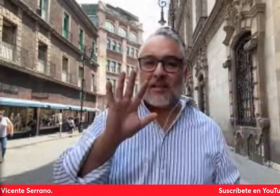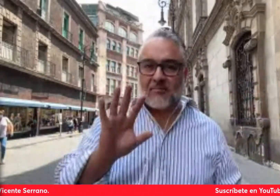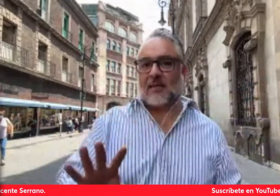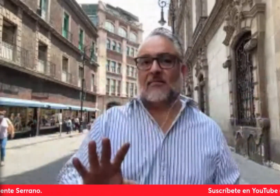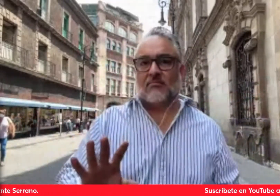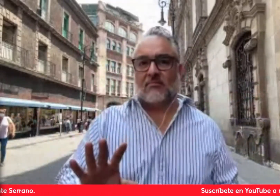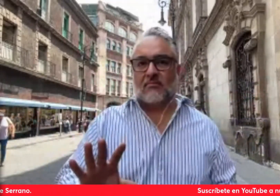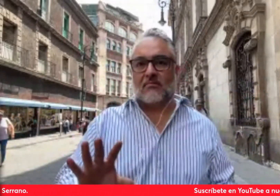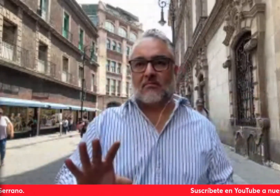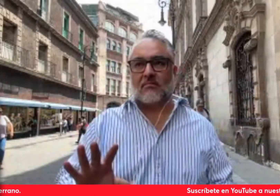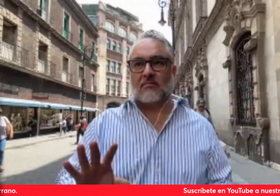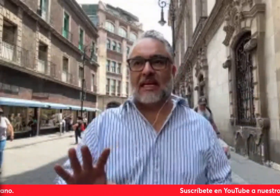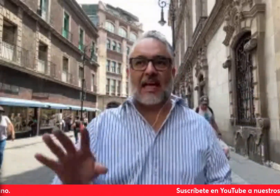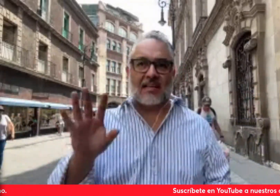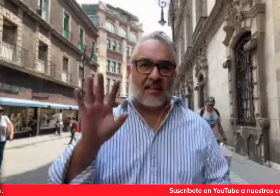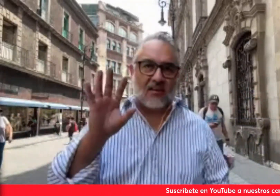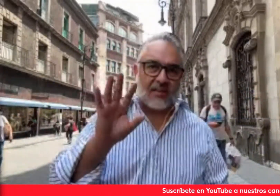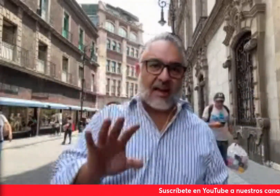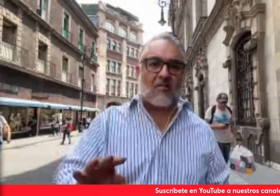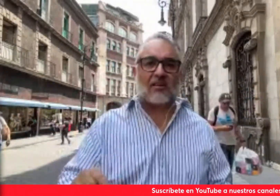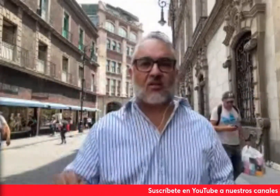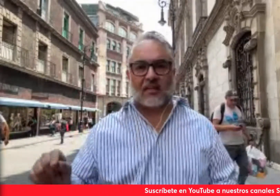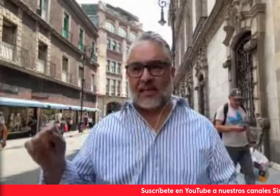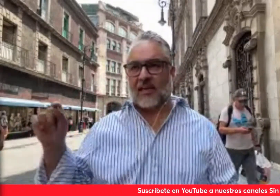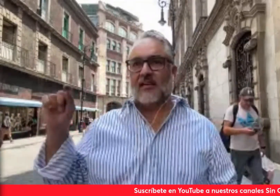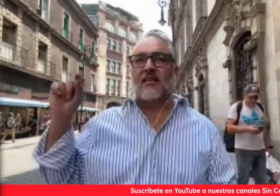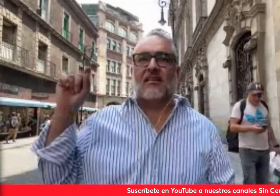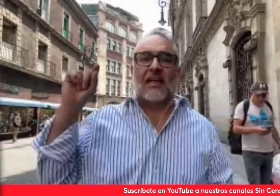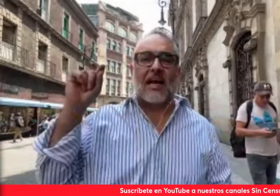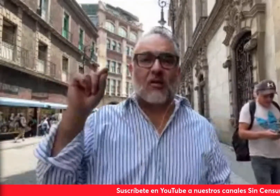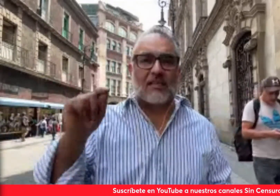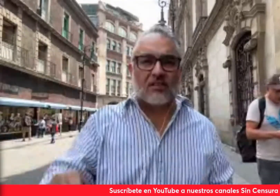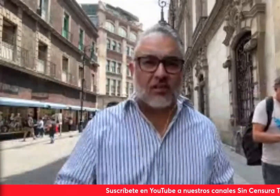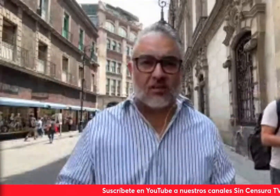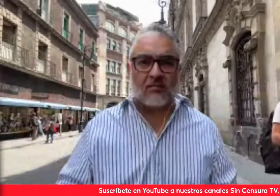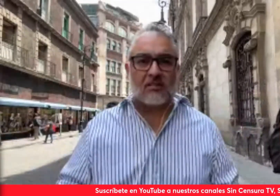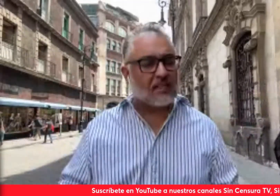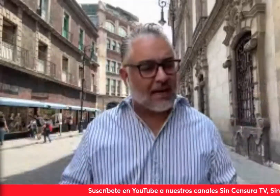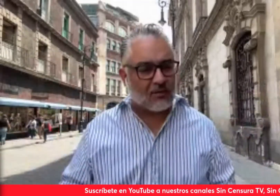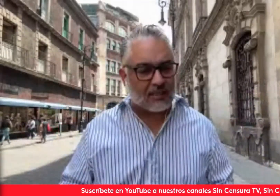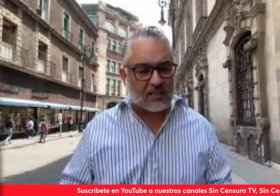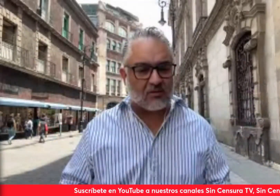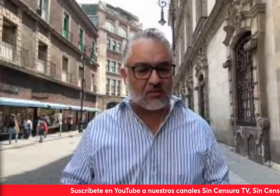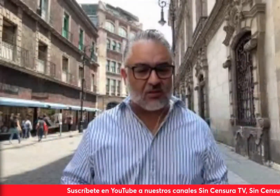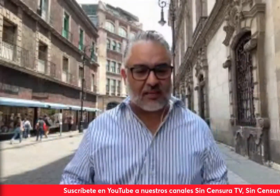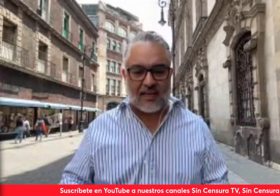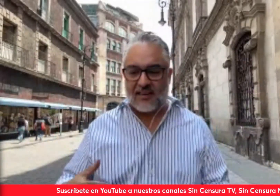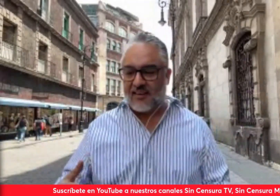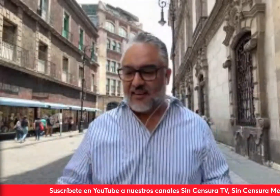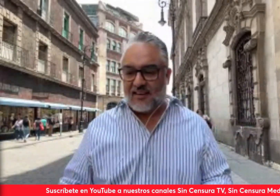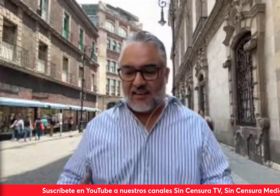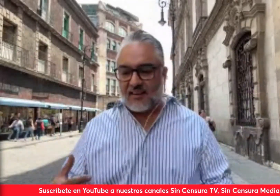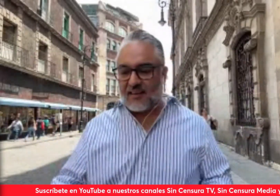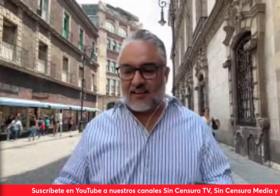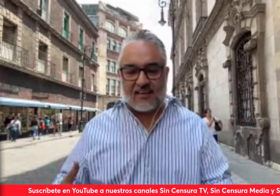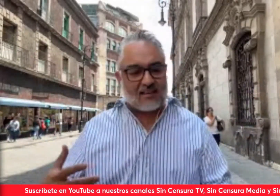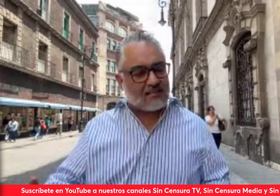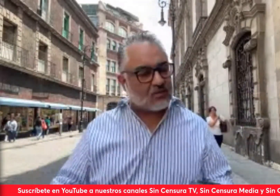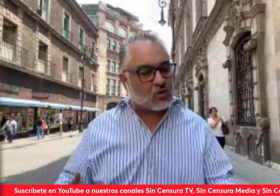riesgo también de que al interior de la 4T, de la coalición Sigamos Haciendo Historia,